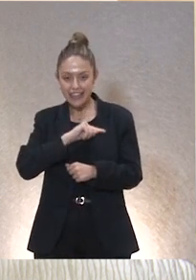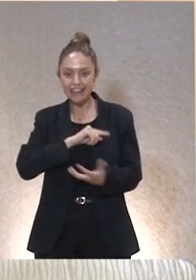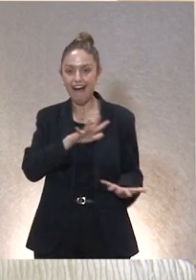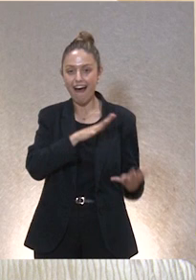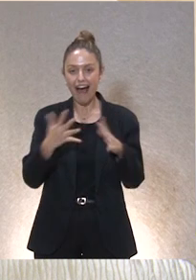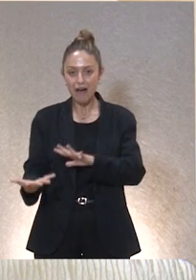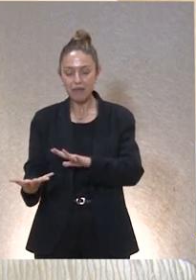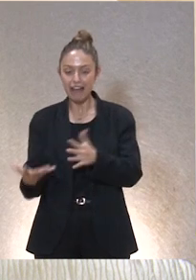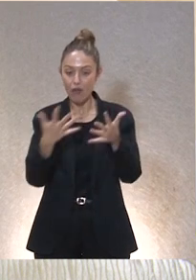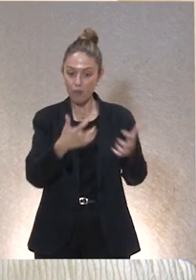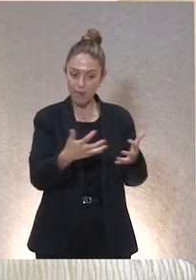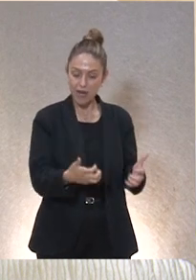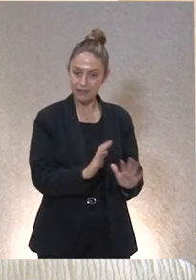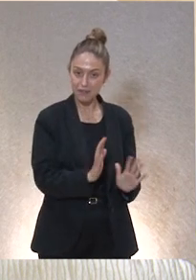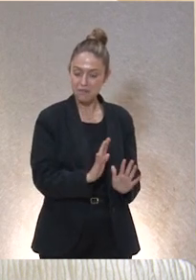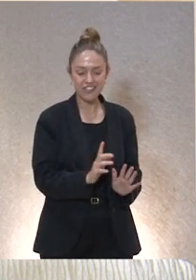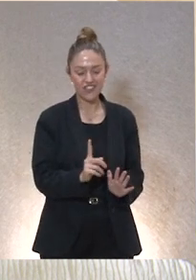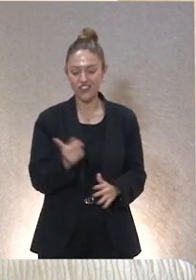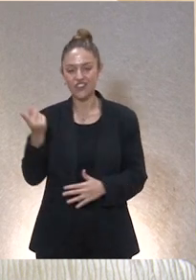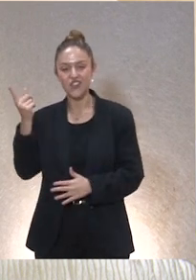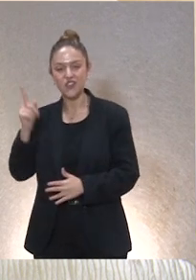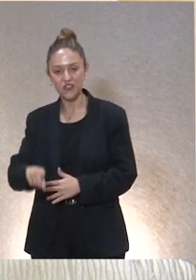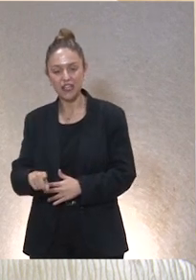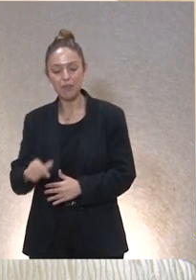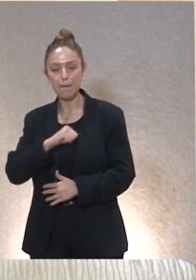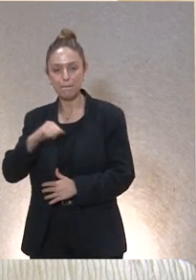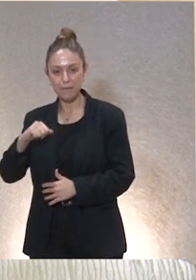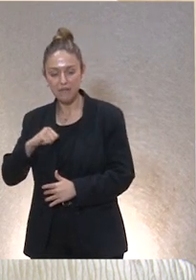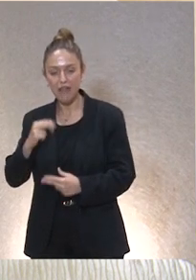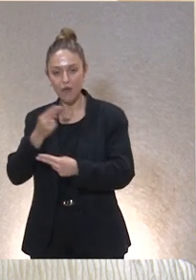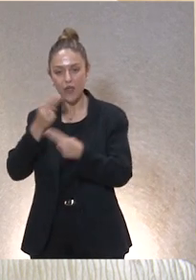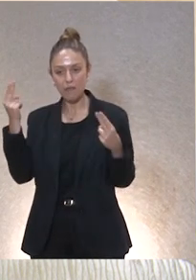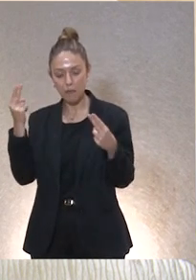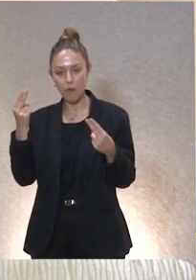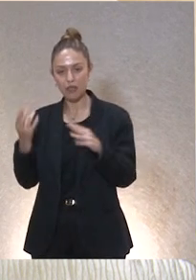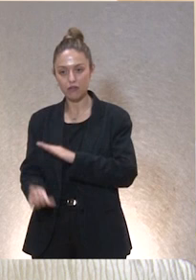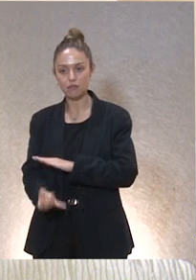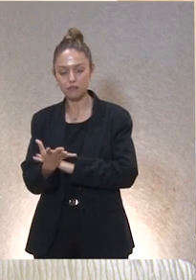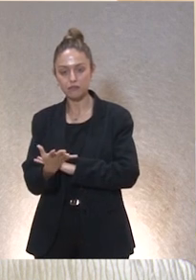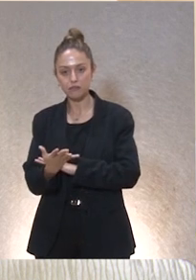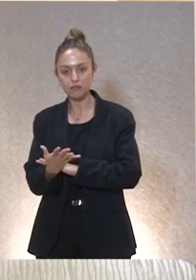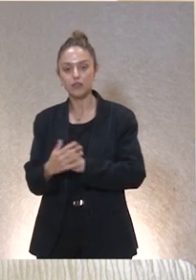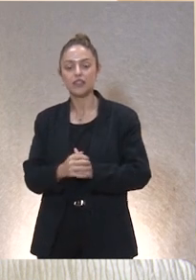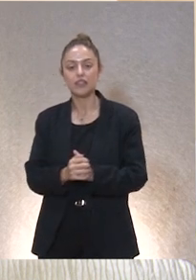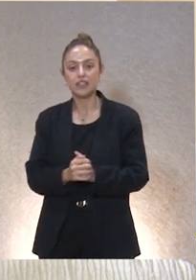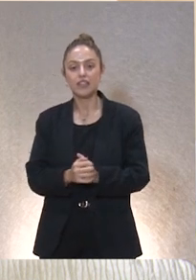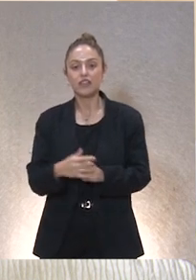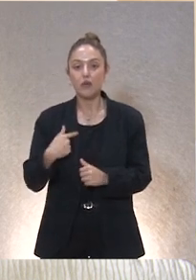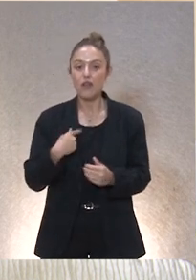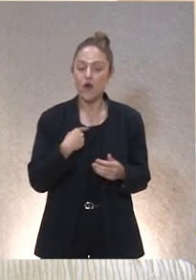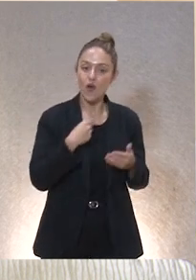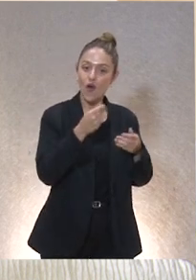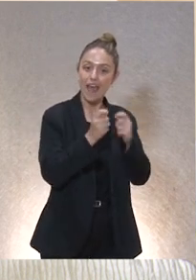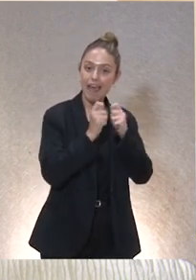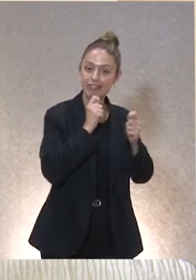solo en los escritos sino que se acebida en lo privado y en lo público Confieso que cuando te vi tu entrevista con las